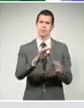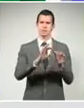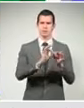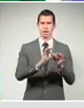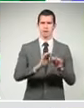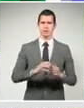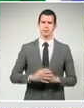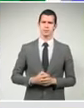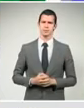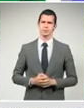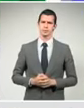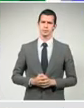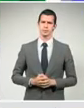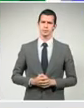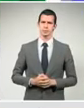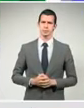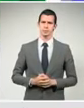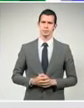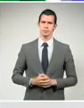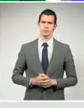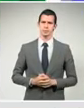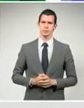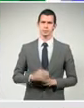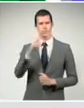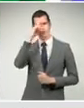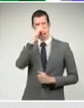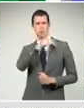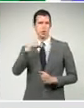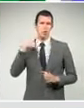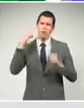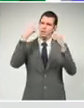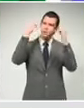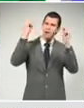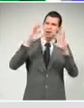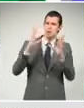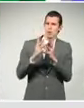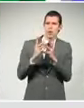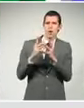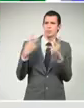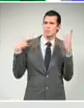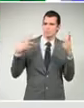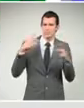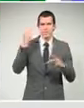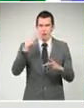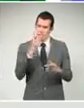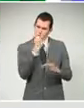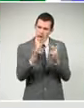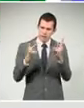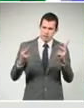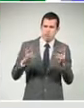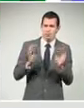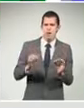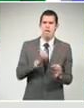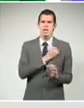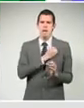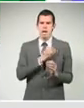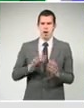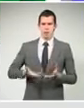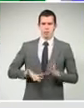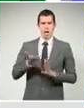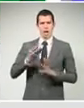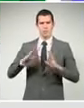de nuestros intensivistas, de nuestros especialistas, para salvarle la vida, para que evolucionen. De